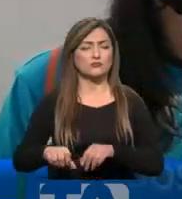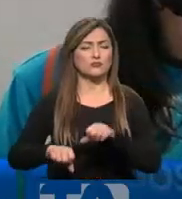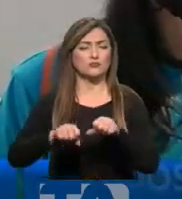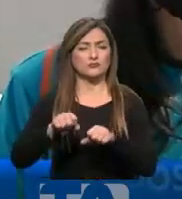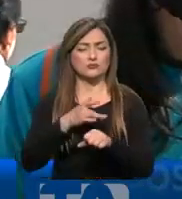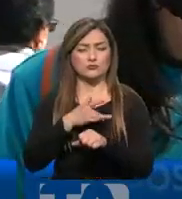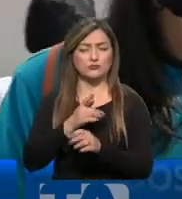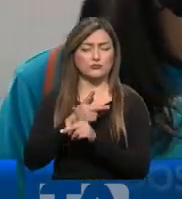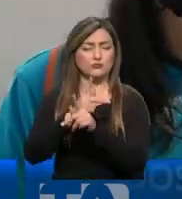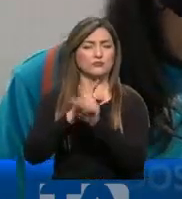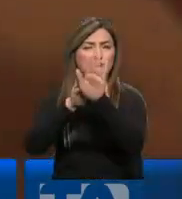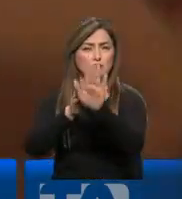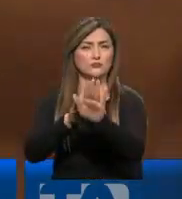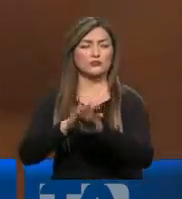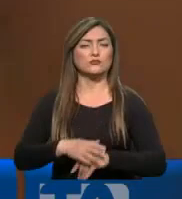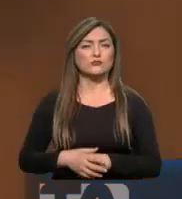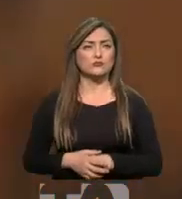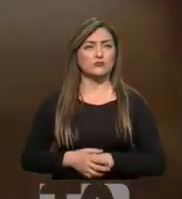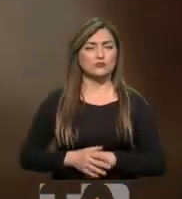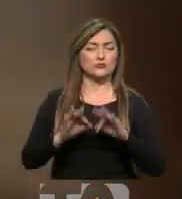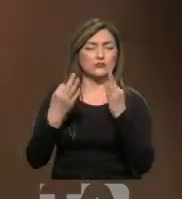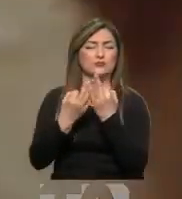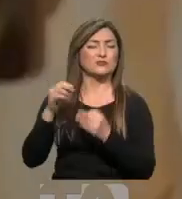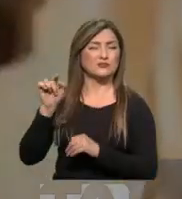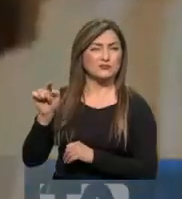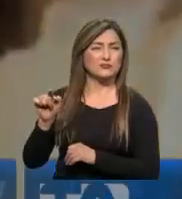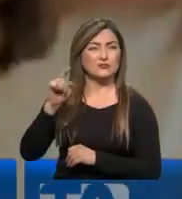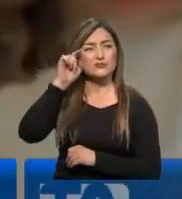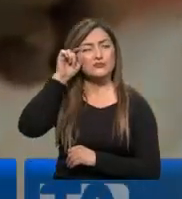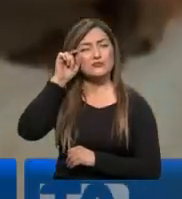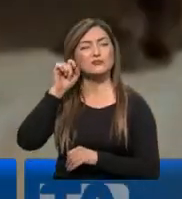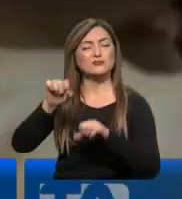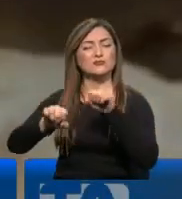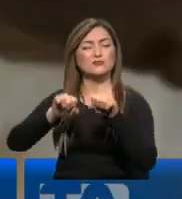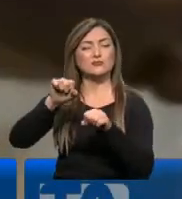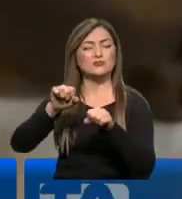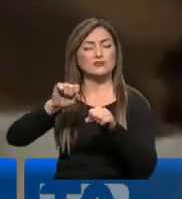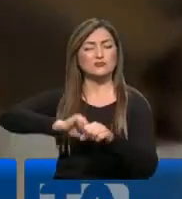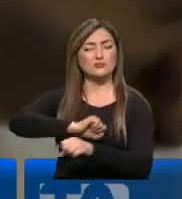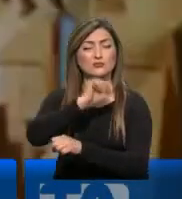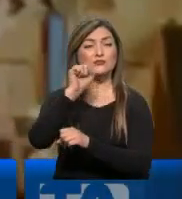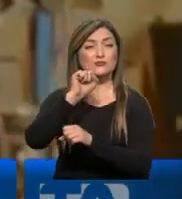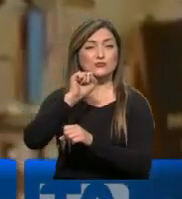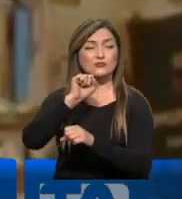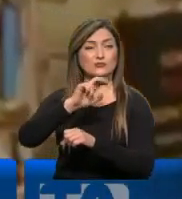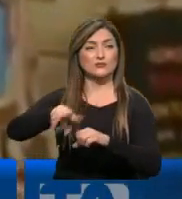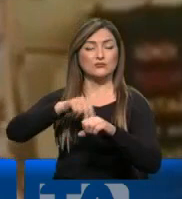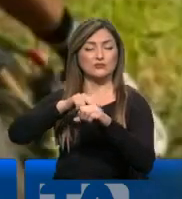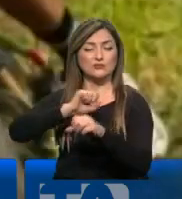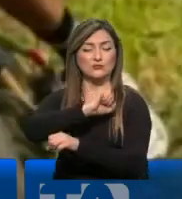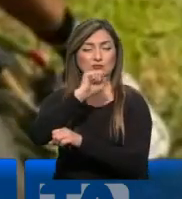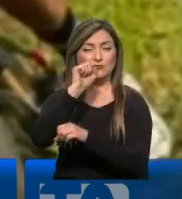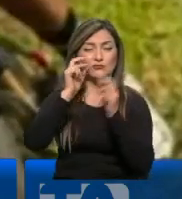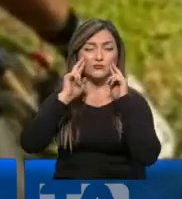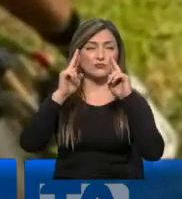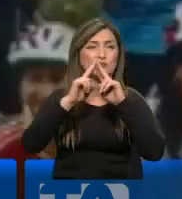se sienta protegido y respaldado. Los familiares de Felipe también recordaron que el ciclista fue campeón nacional y siempre dejó en alto el